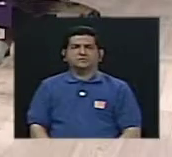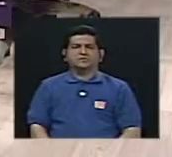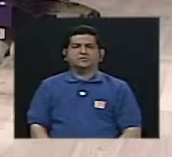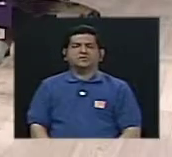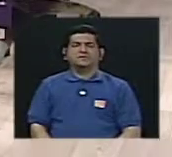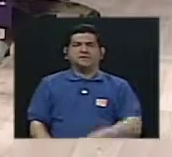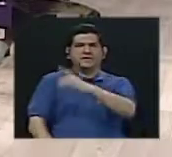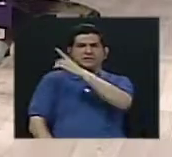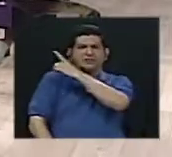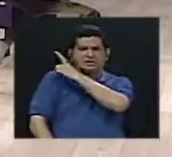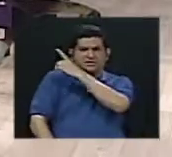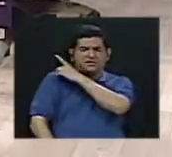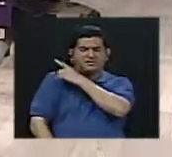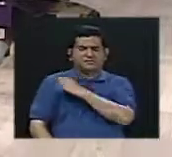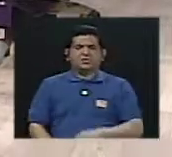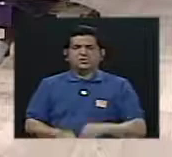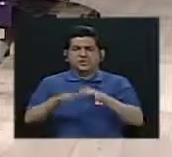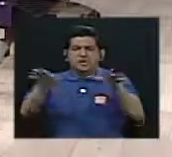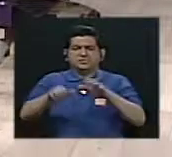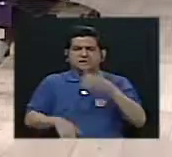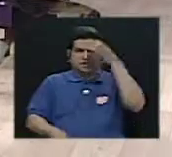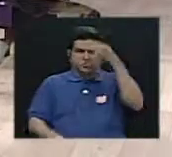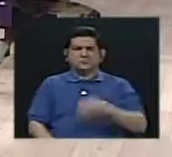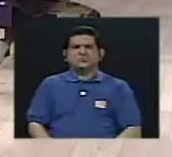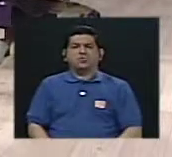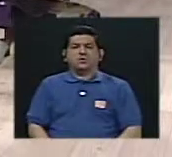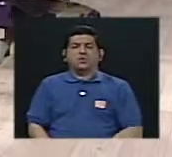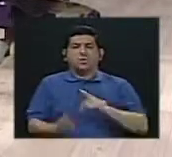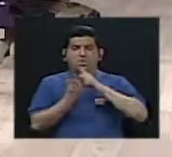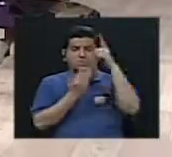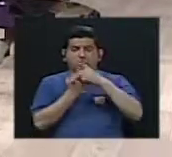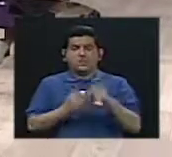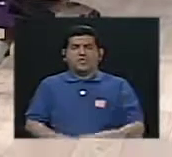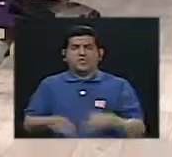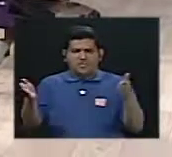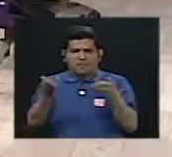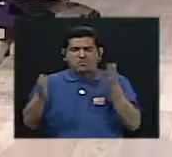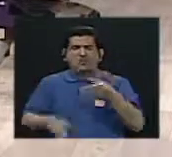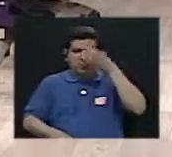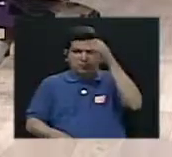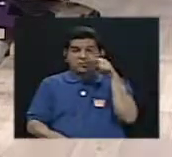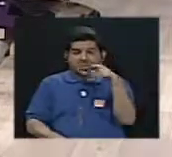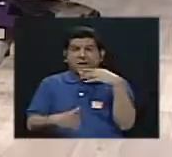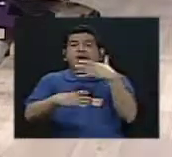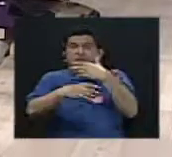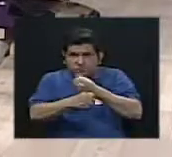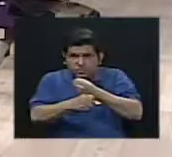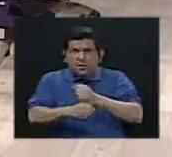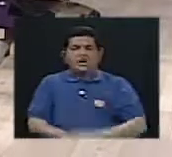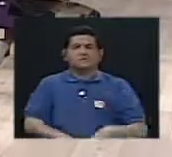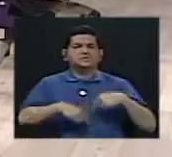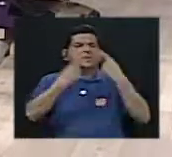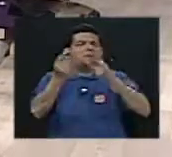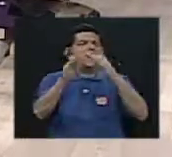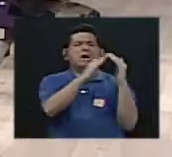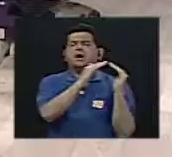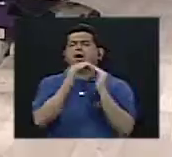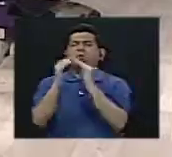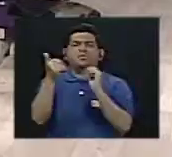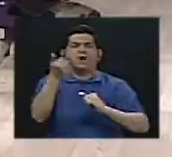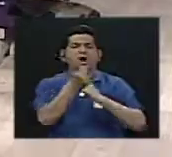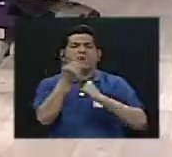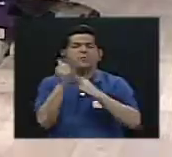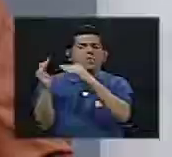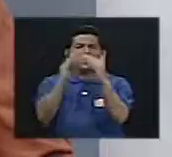la Dirección de Extensión Cultural, con el Programa de Promoción Cultural, ellos se dedican a eso. O sea, ellos salen a las comunidades, apoyan